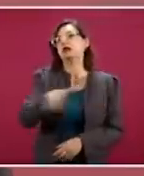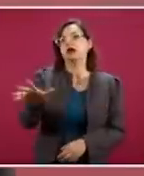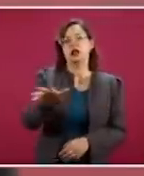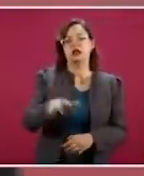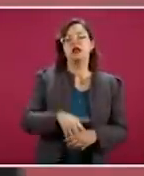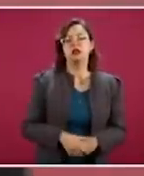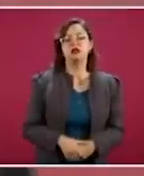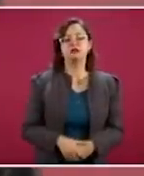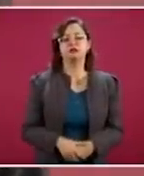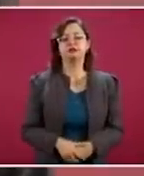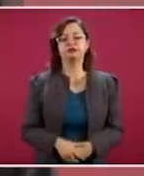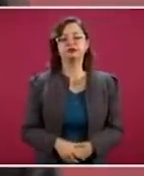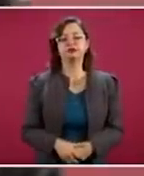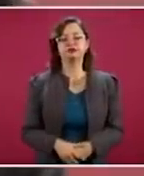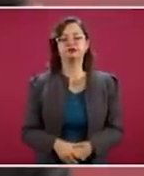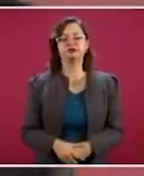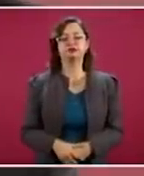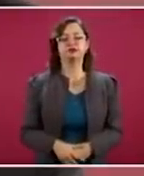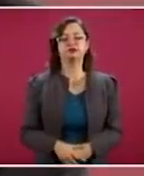global.